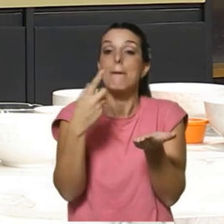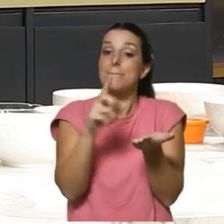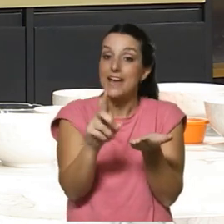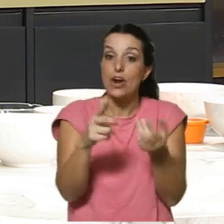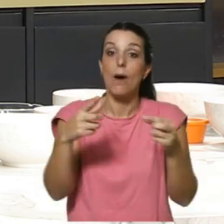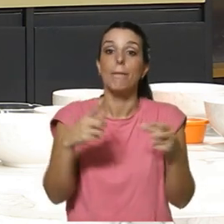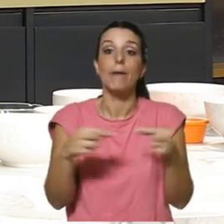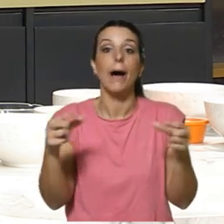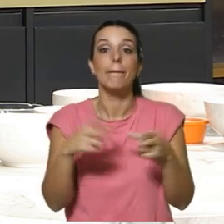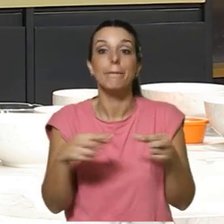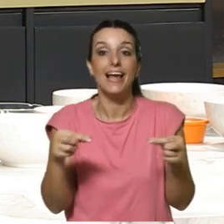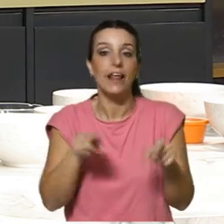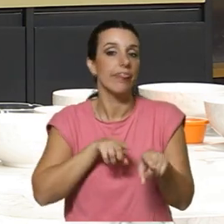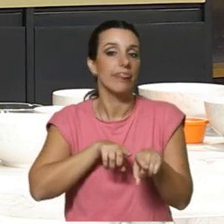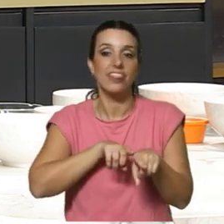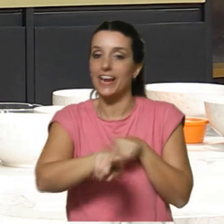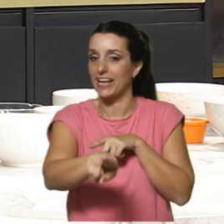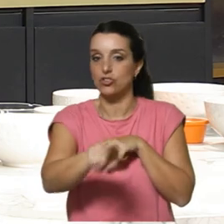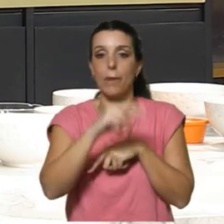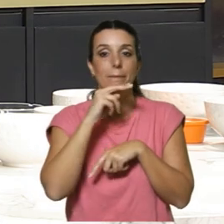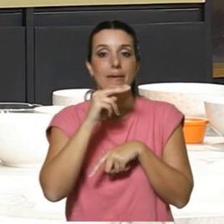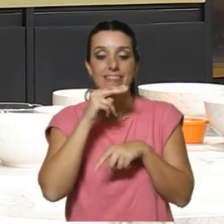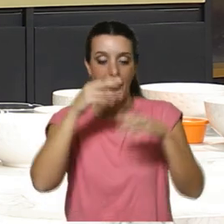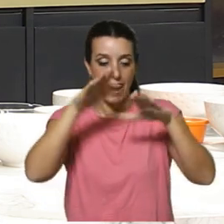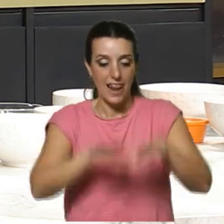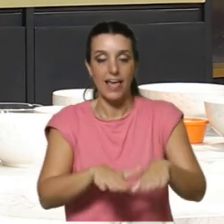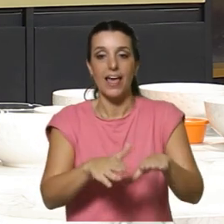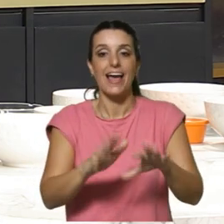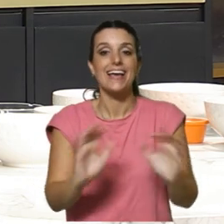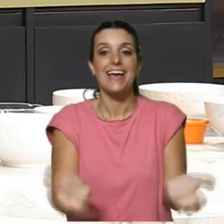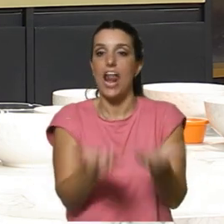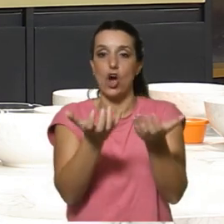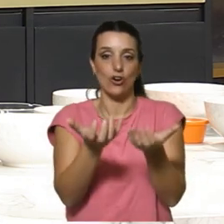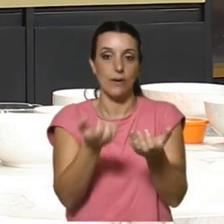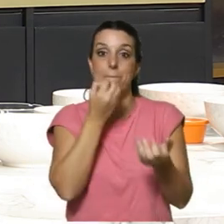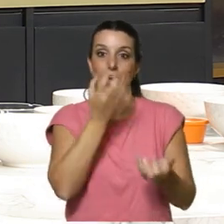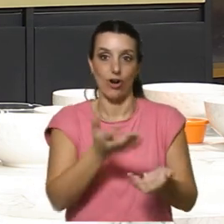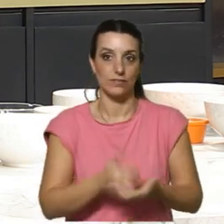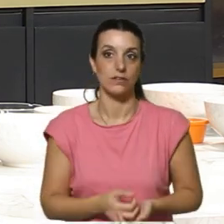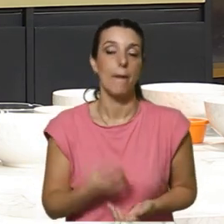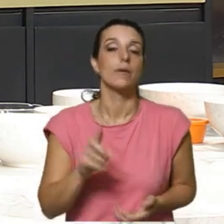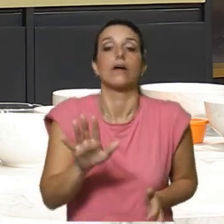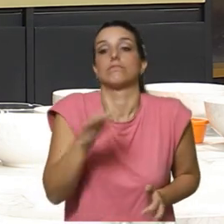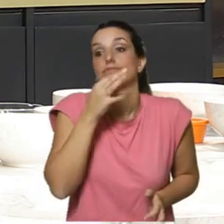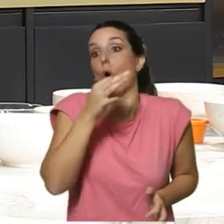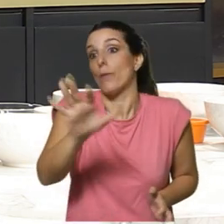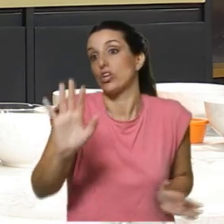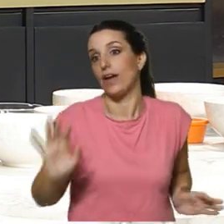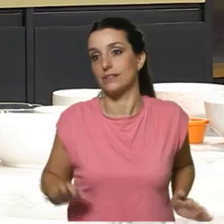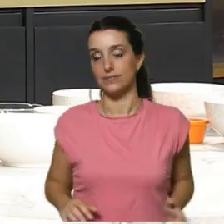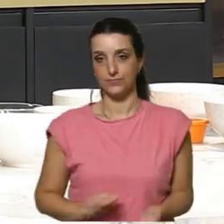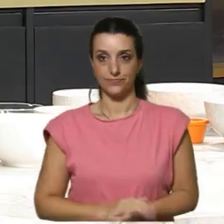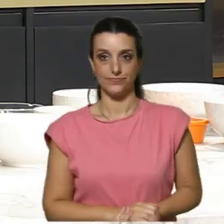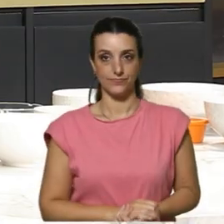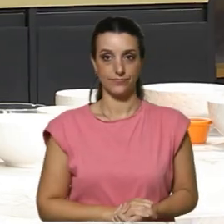haces con papel sobre la asadera, le da más la fuente de calor y se te espachurra menos. Pero bueno, eso es libre albedrío,